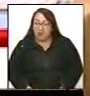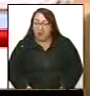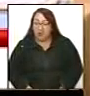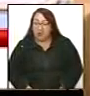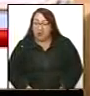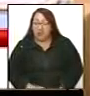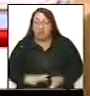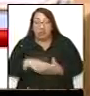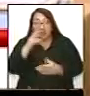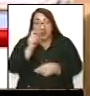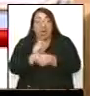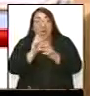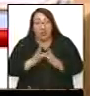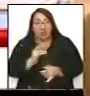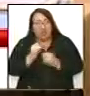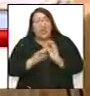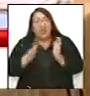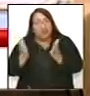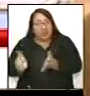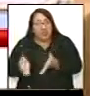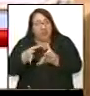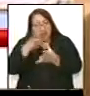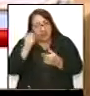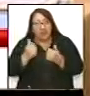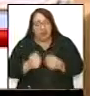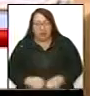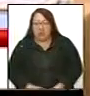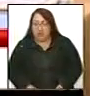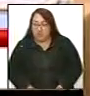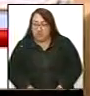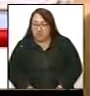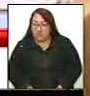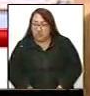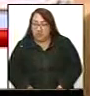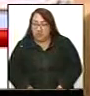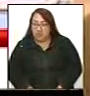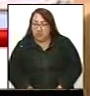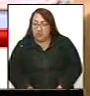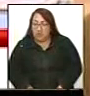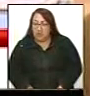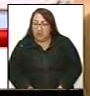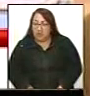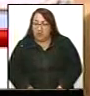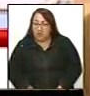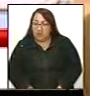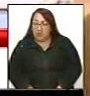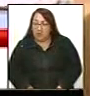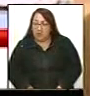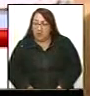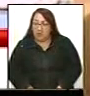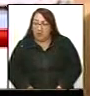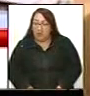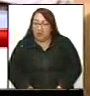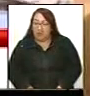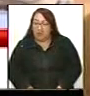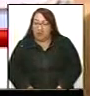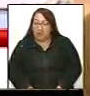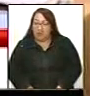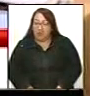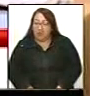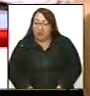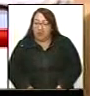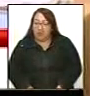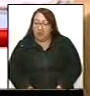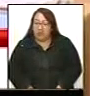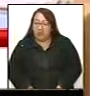estudiantes concluya en eso, en aprendizajes de los estudiantes. Creo en lo personal, Presidenta, que el tema de